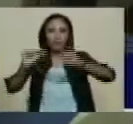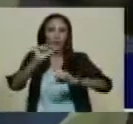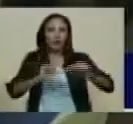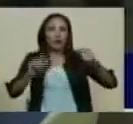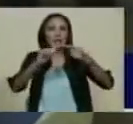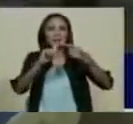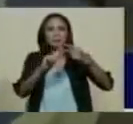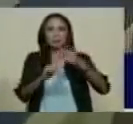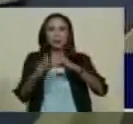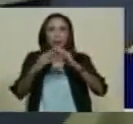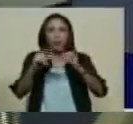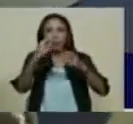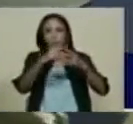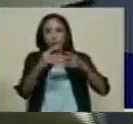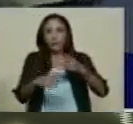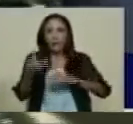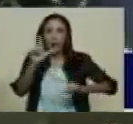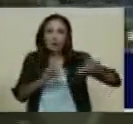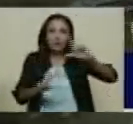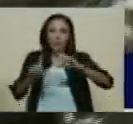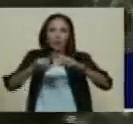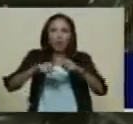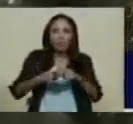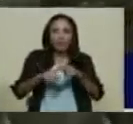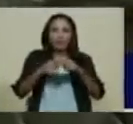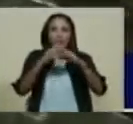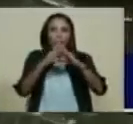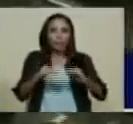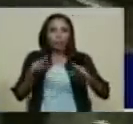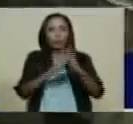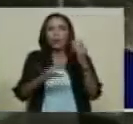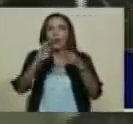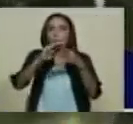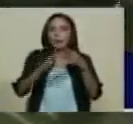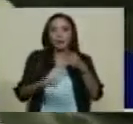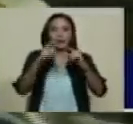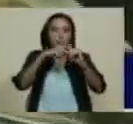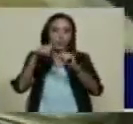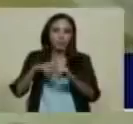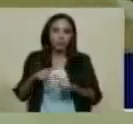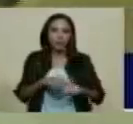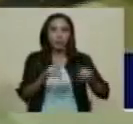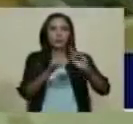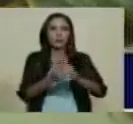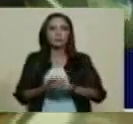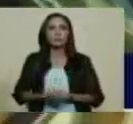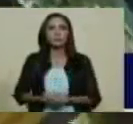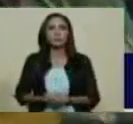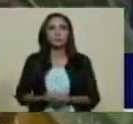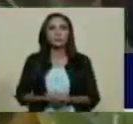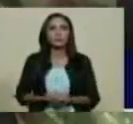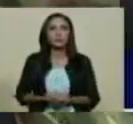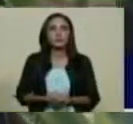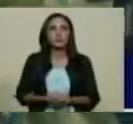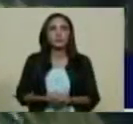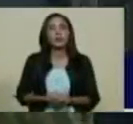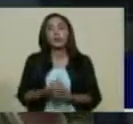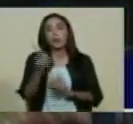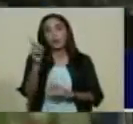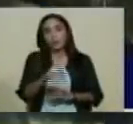ser los materiales de laboratorio para las diferentes carreras. Además de eso, informarle que tenemos a nivel